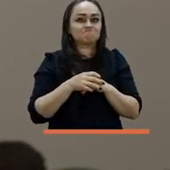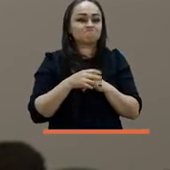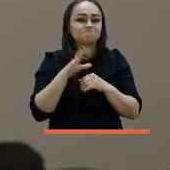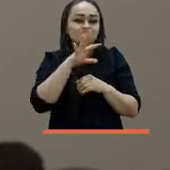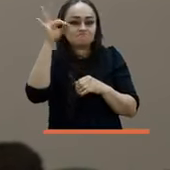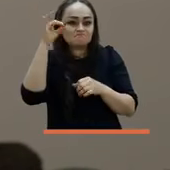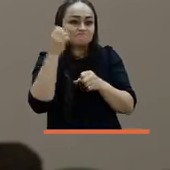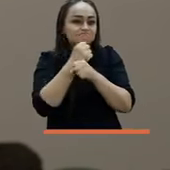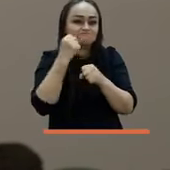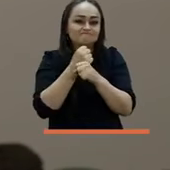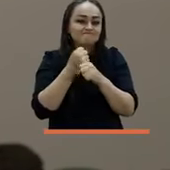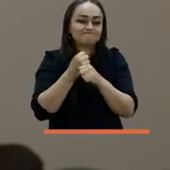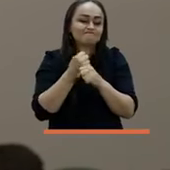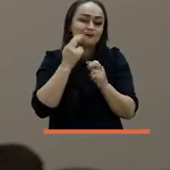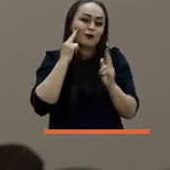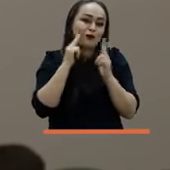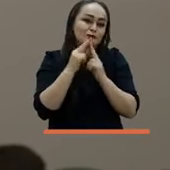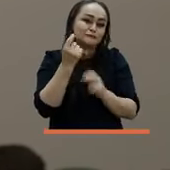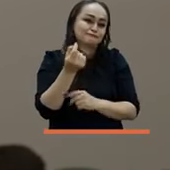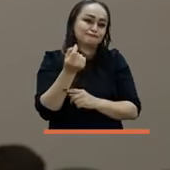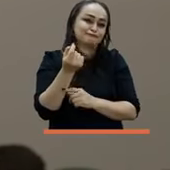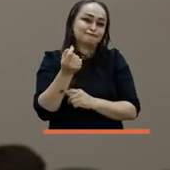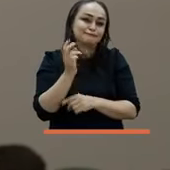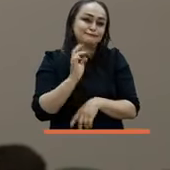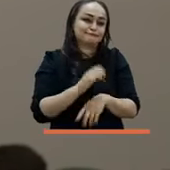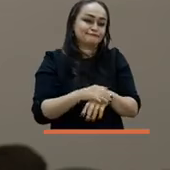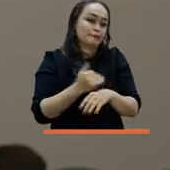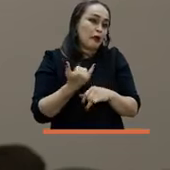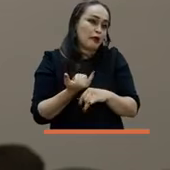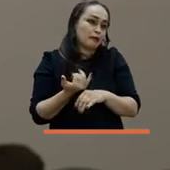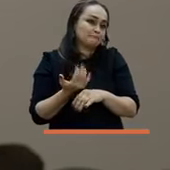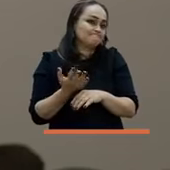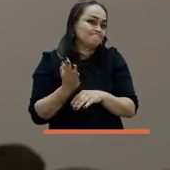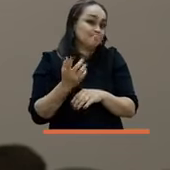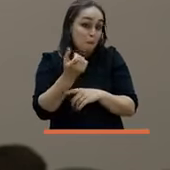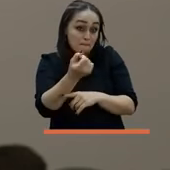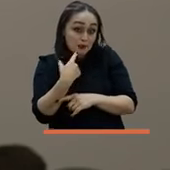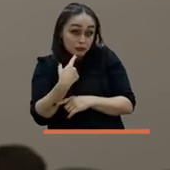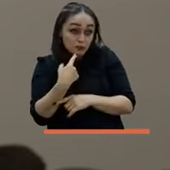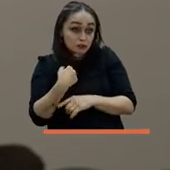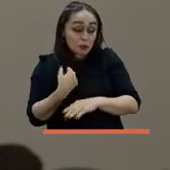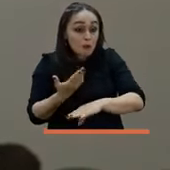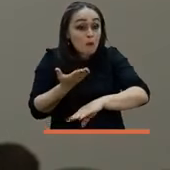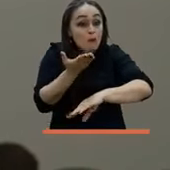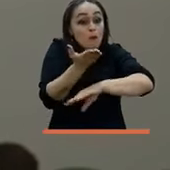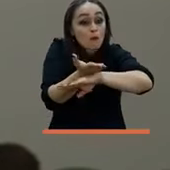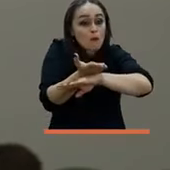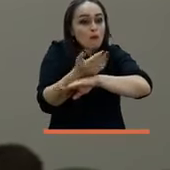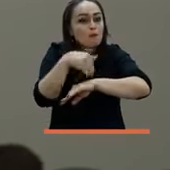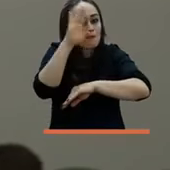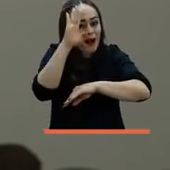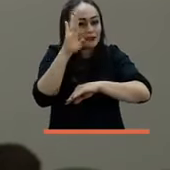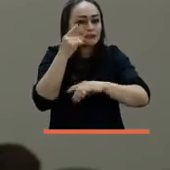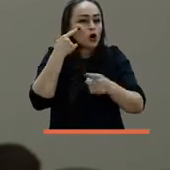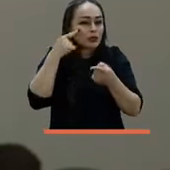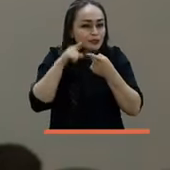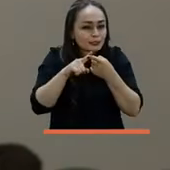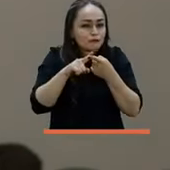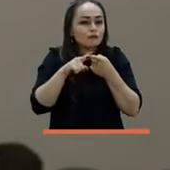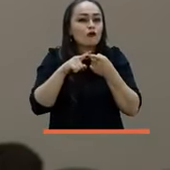eso está pregunta sería como que ponerla más bien como generar una estabilidad